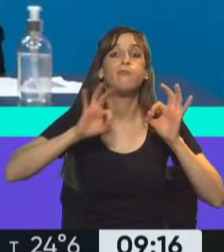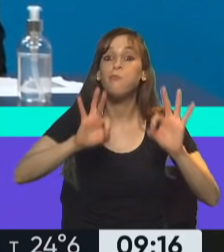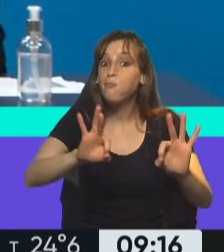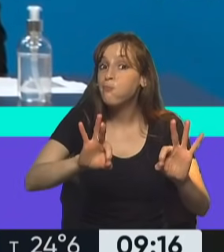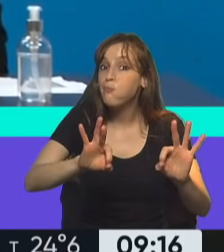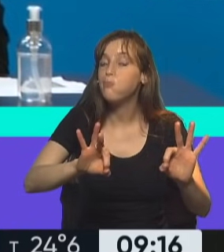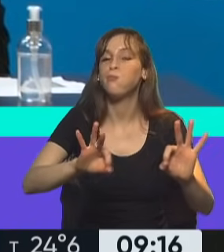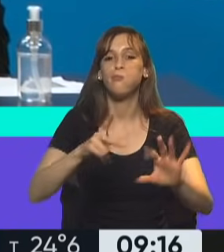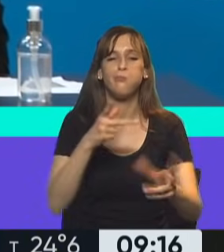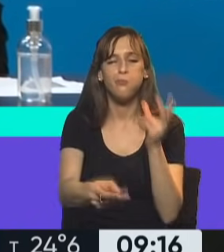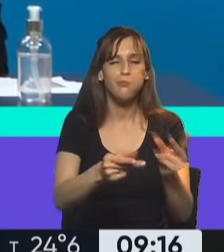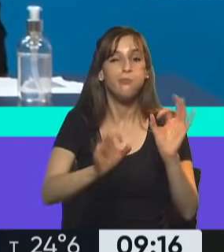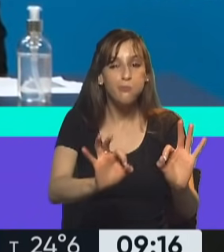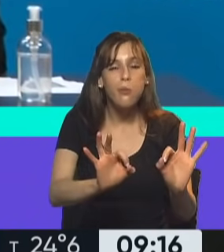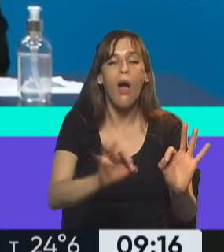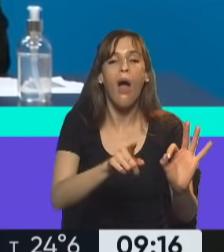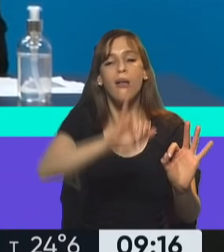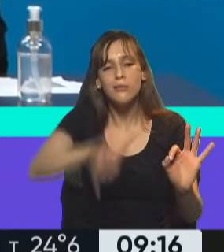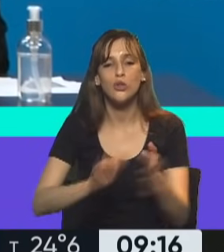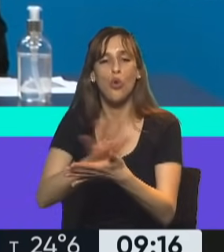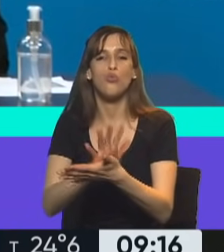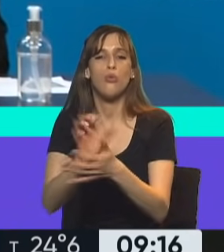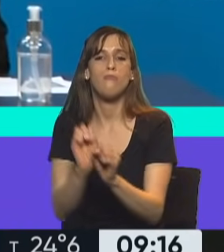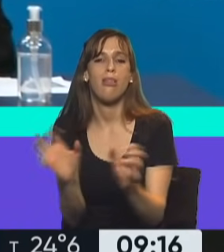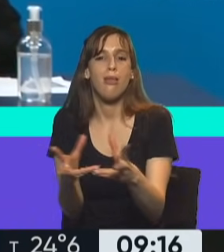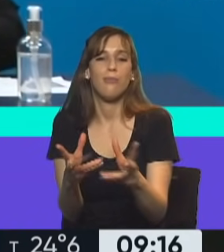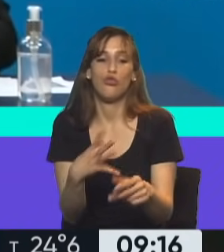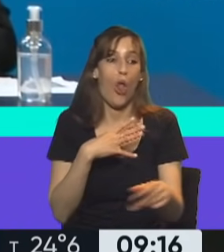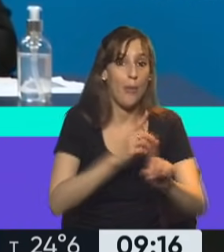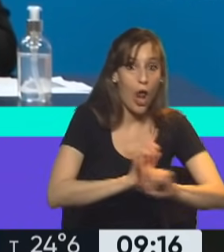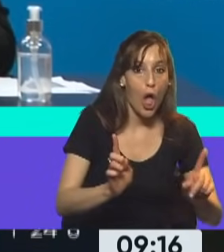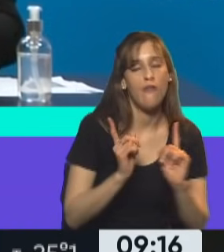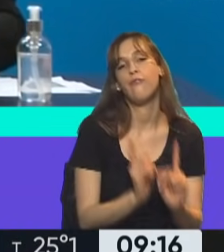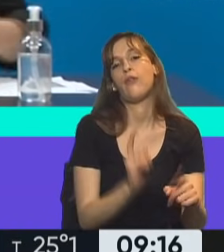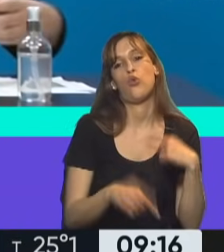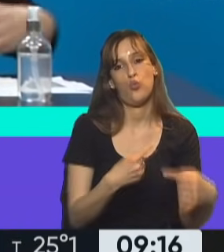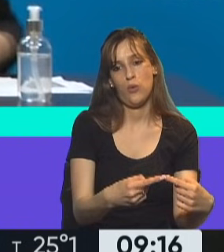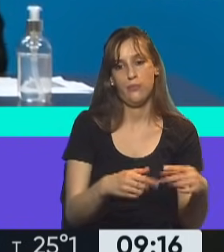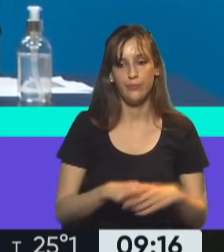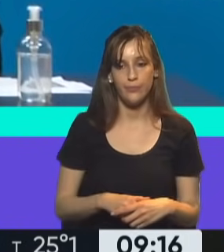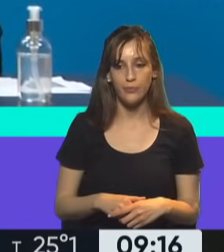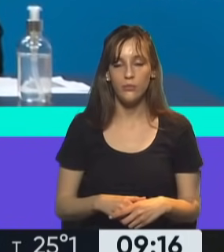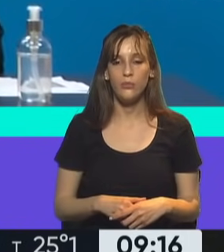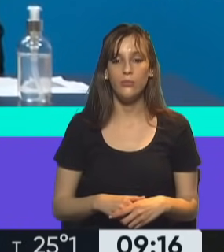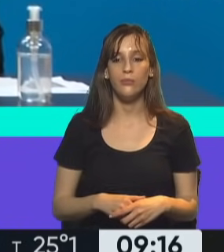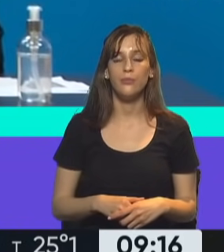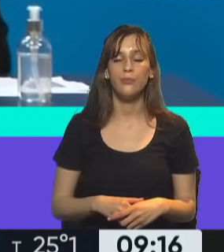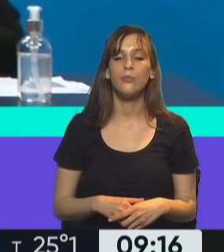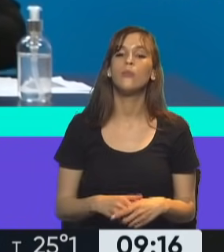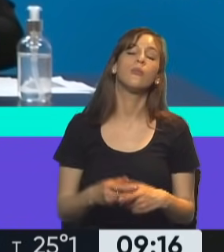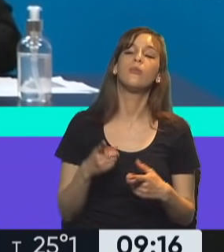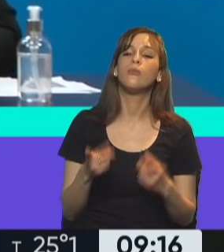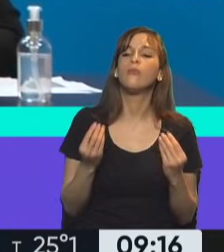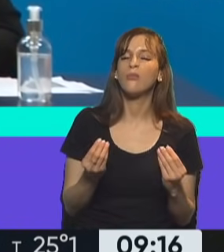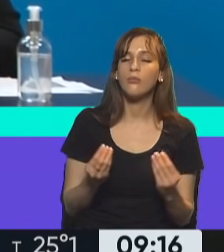vamos a poder avanzar en dar vuelta a la página de la pandemia, es trabajar con las jurisdicciones que tienen puntos de frontera